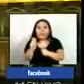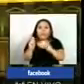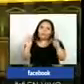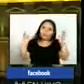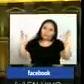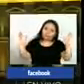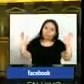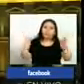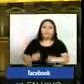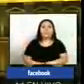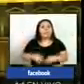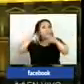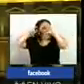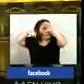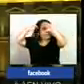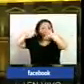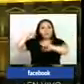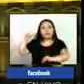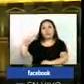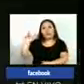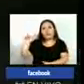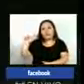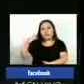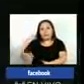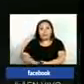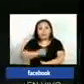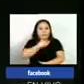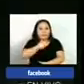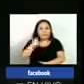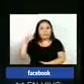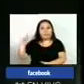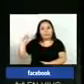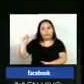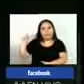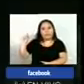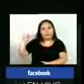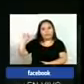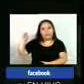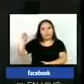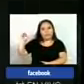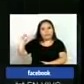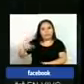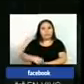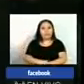mundo con imágenes de Juan Castellanos Tatiana Funes Noticiero Hechos